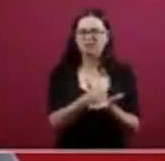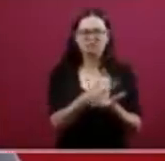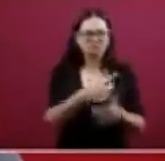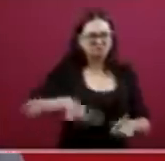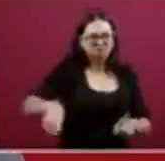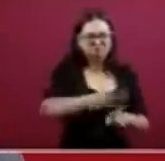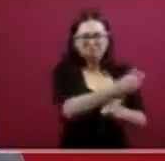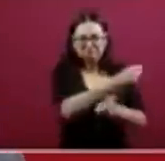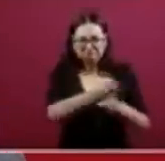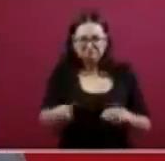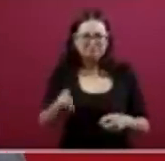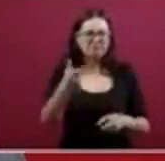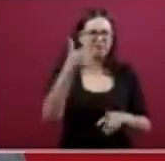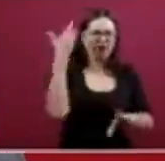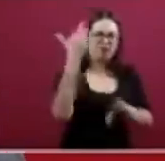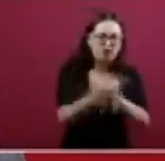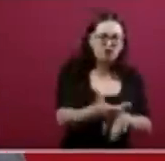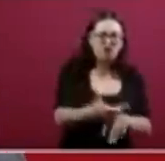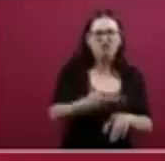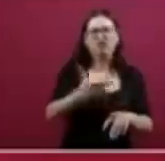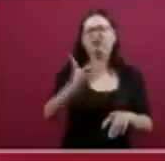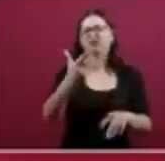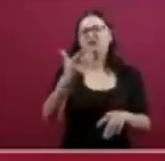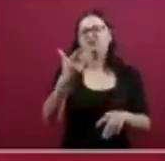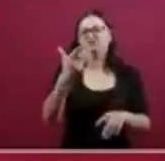acosadas, afectadas, agraviadas